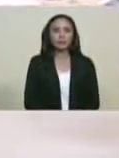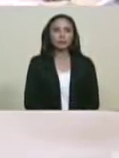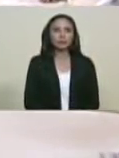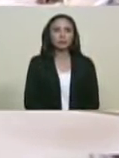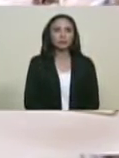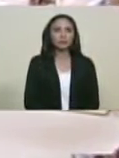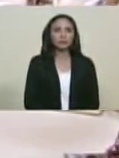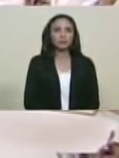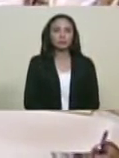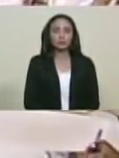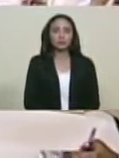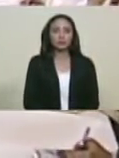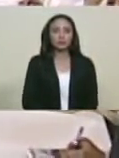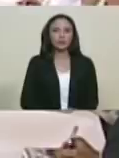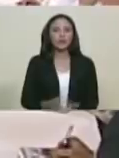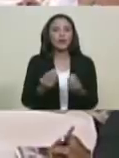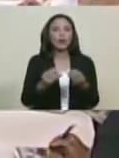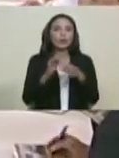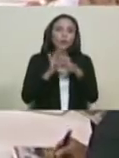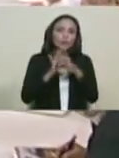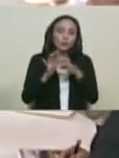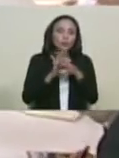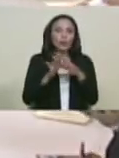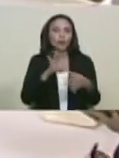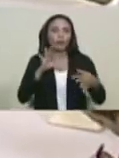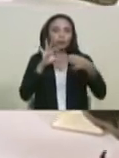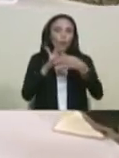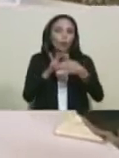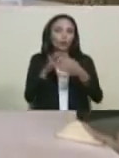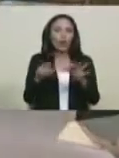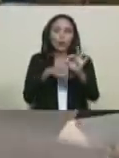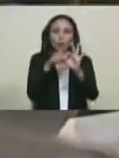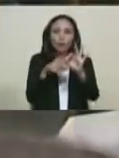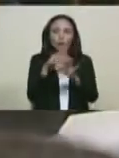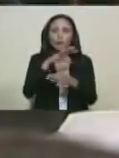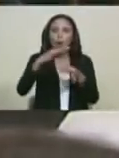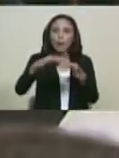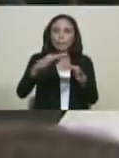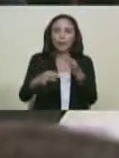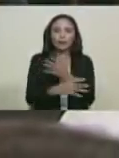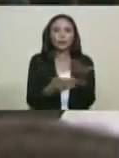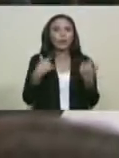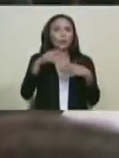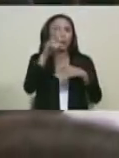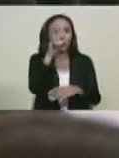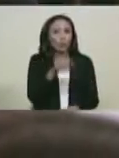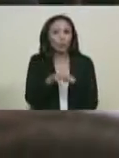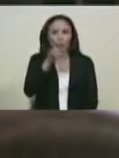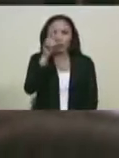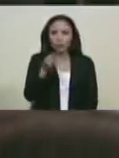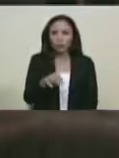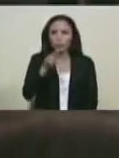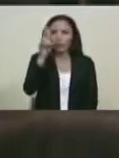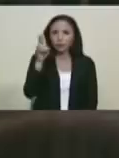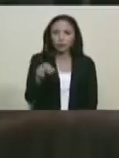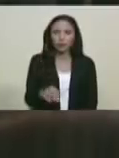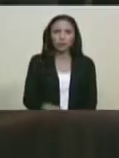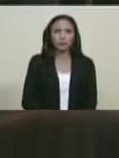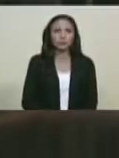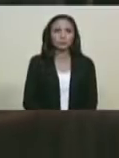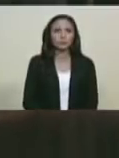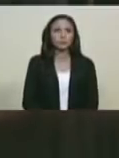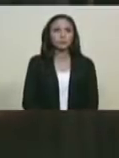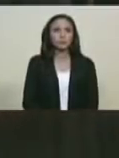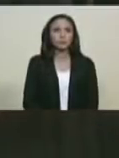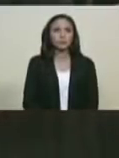el funcionamiento y el anclaje del bolívar soberano con el petró día por día de manera